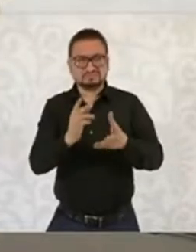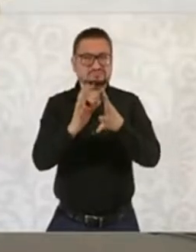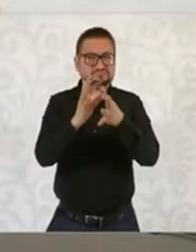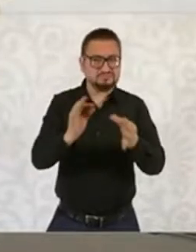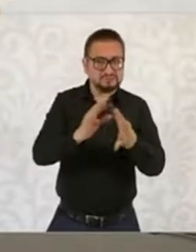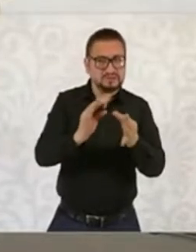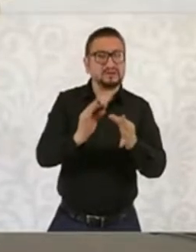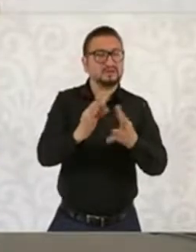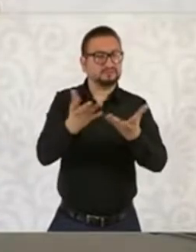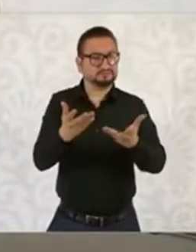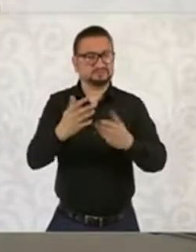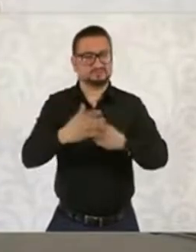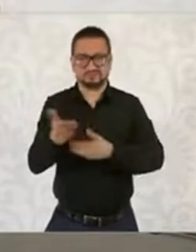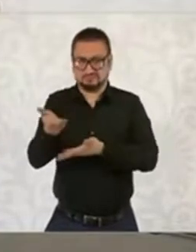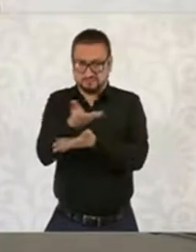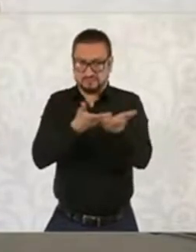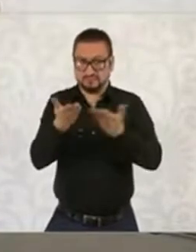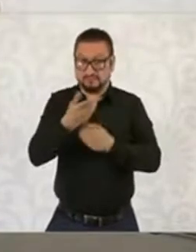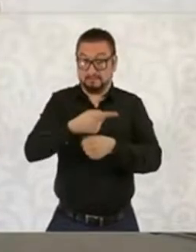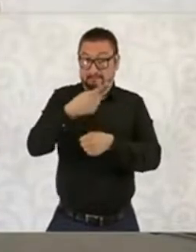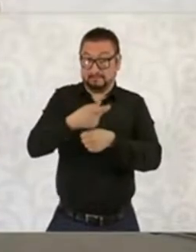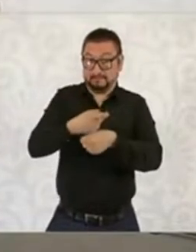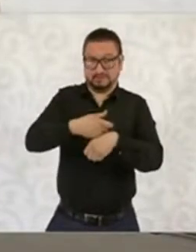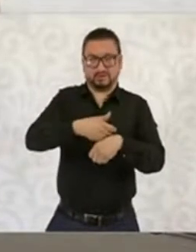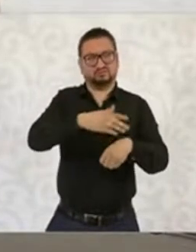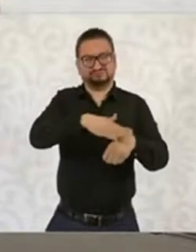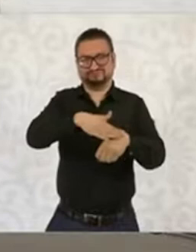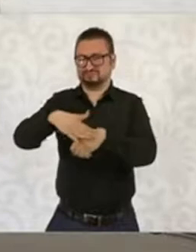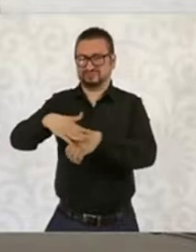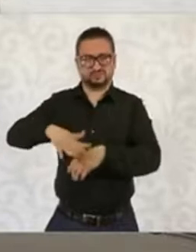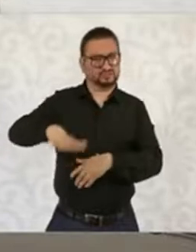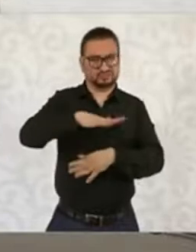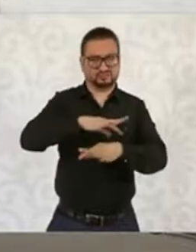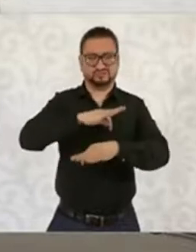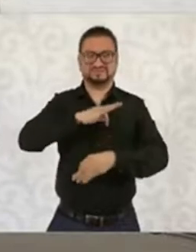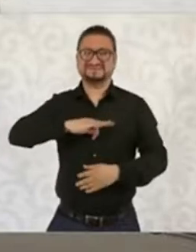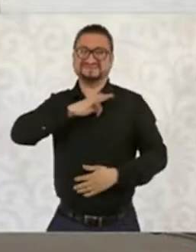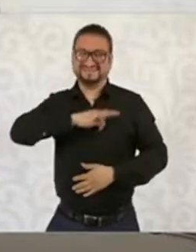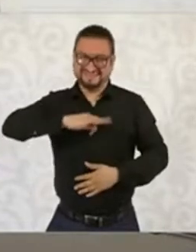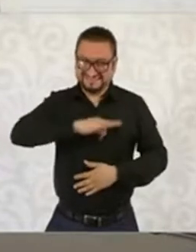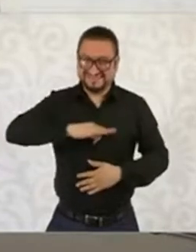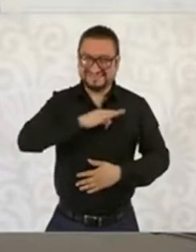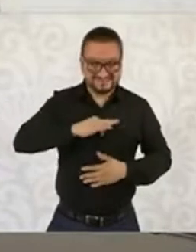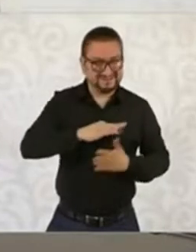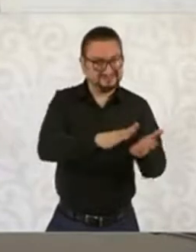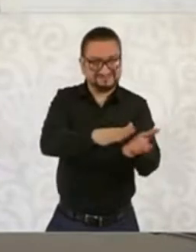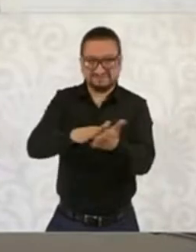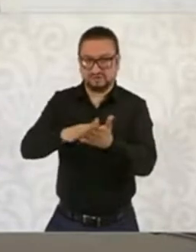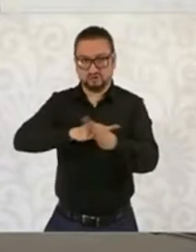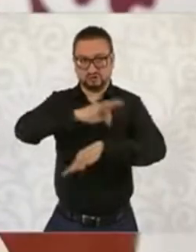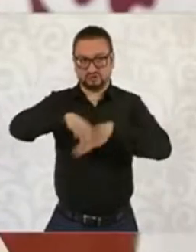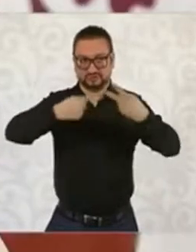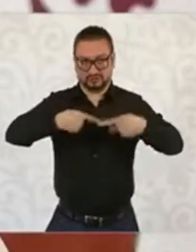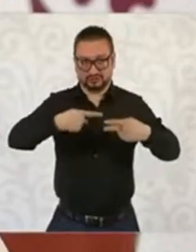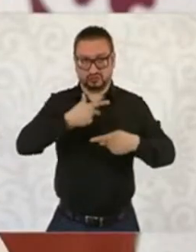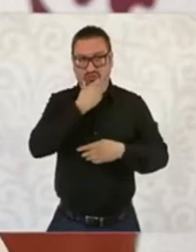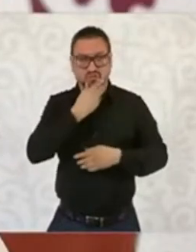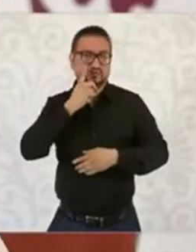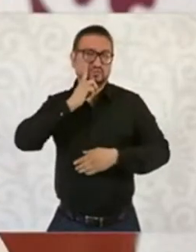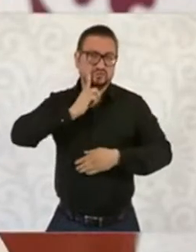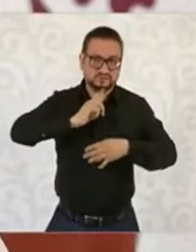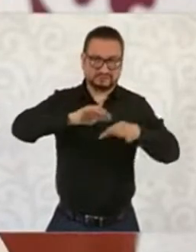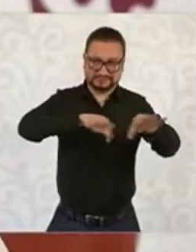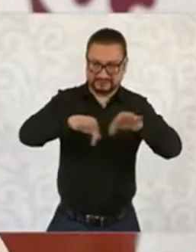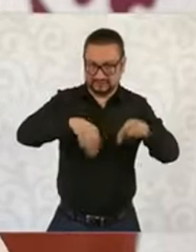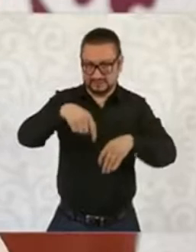pues primero, una felicitación, un reconocimiento a las y los trabajadores de México por su gran